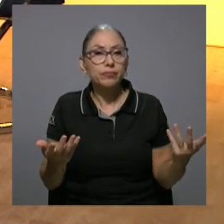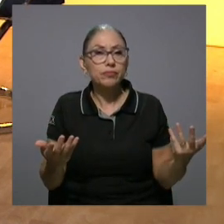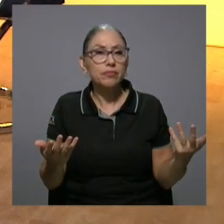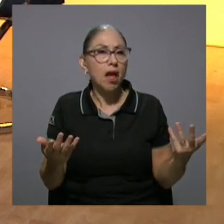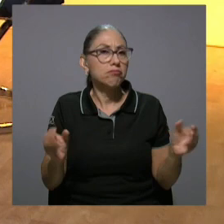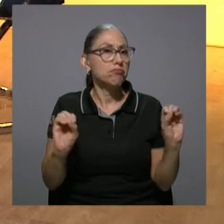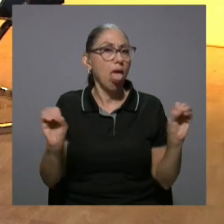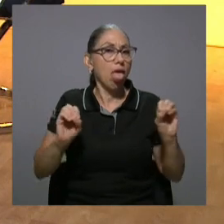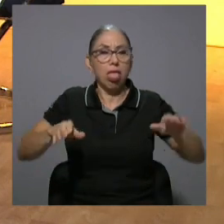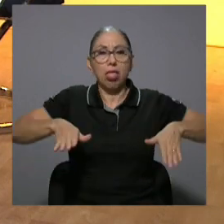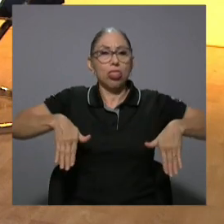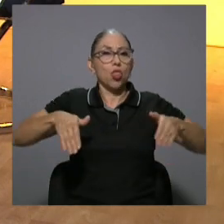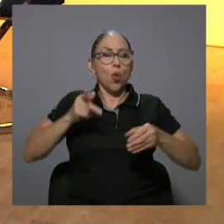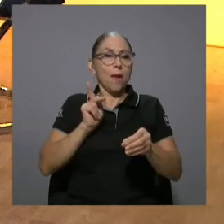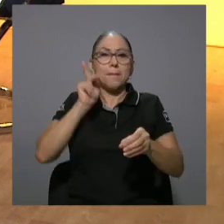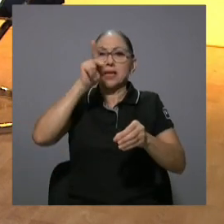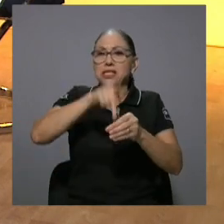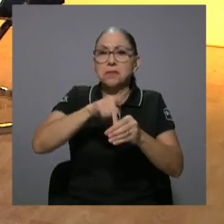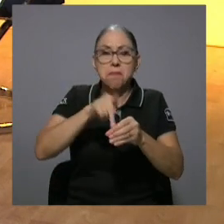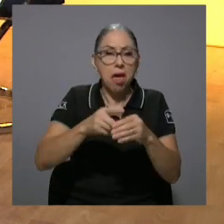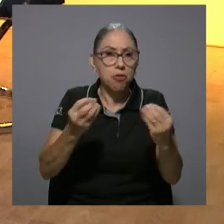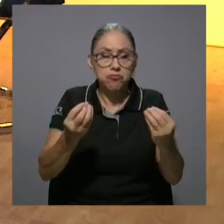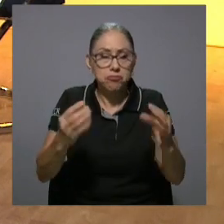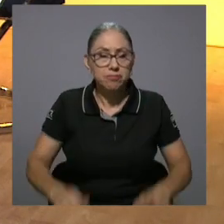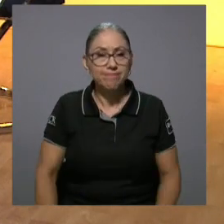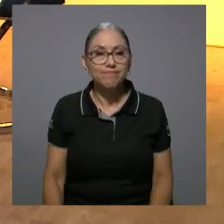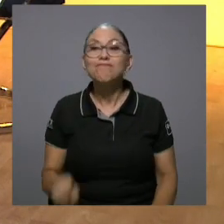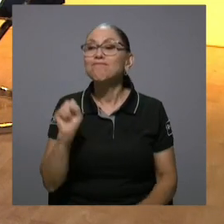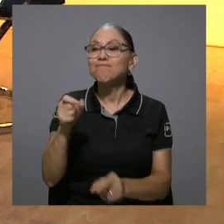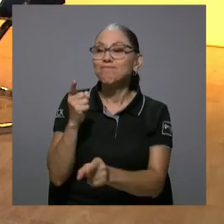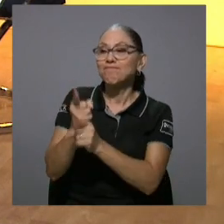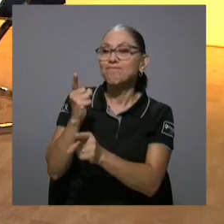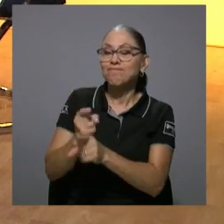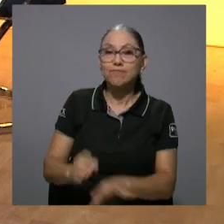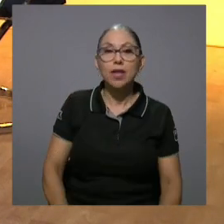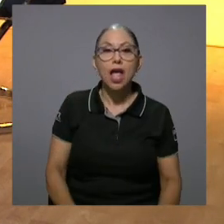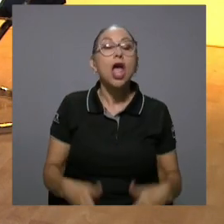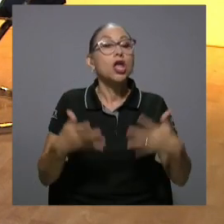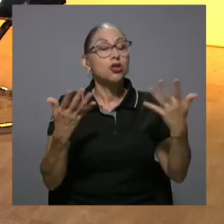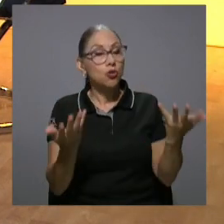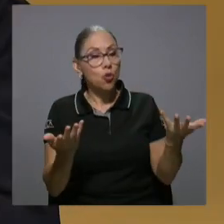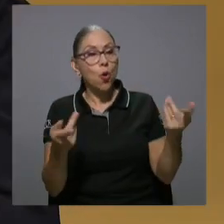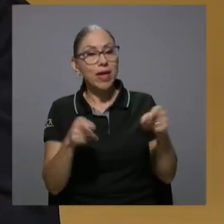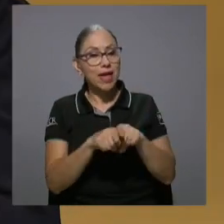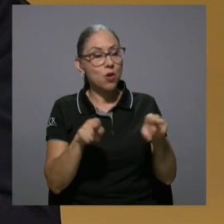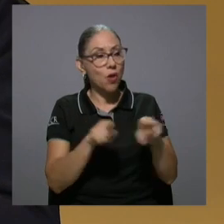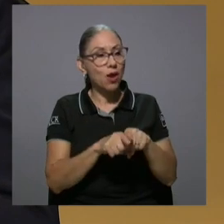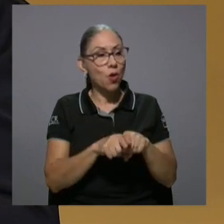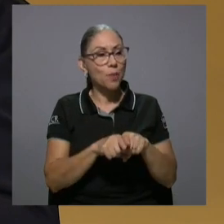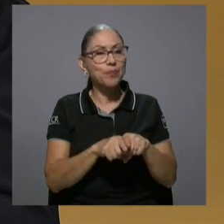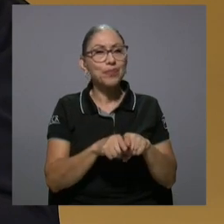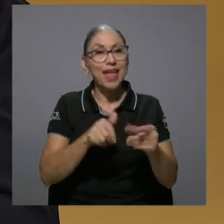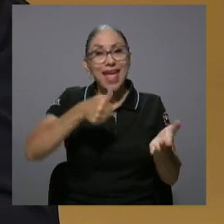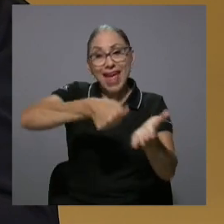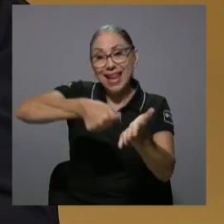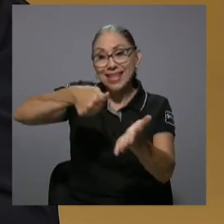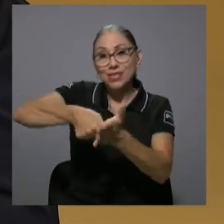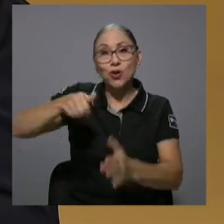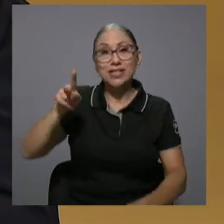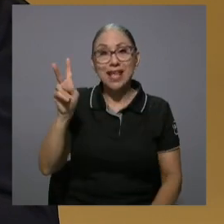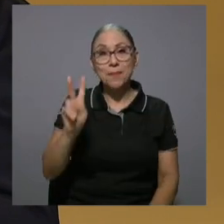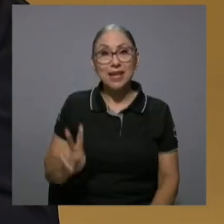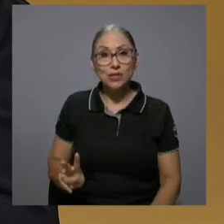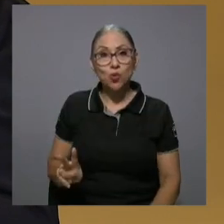no han participado de manera significativa. Sí, exactamente. No, y luego, digamos, las elecciones en Venezuela han